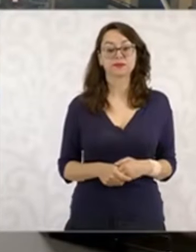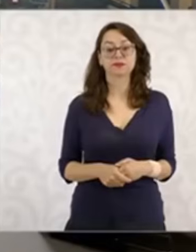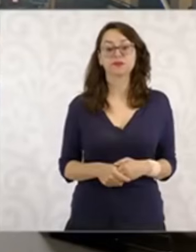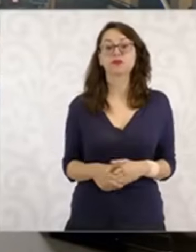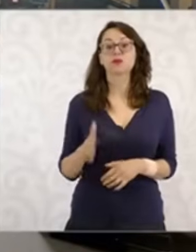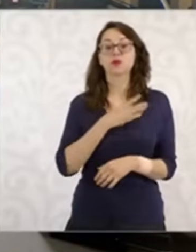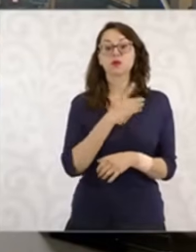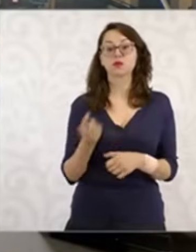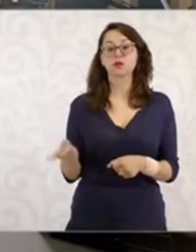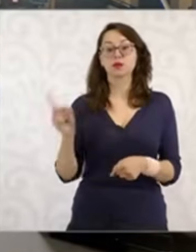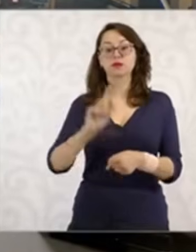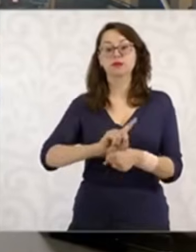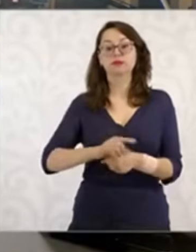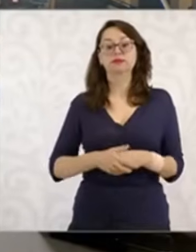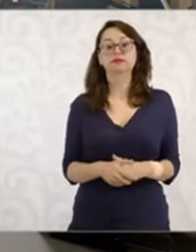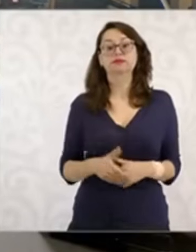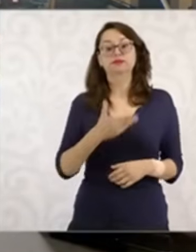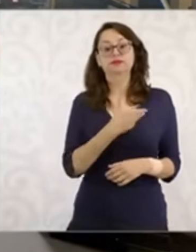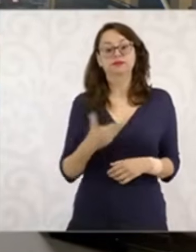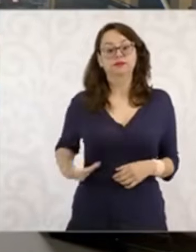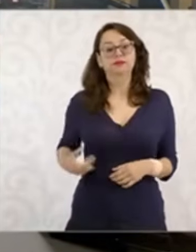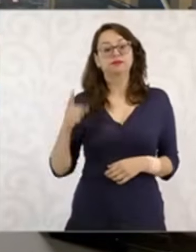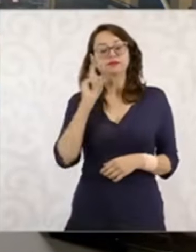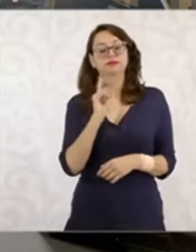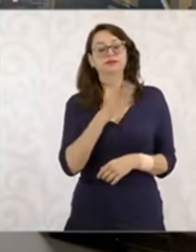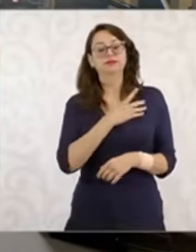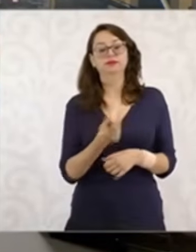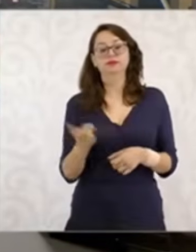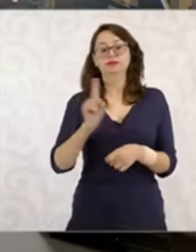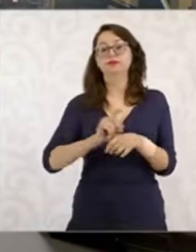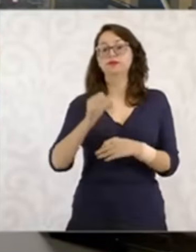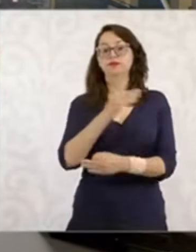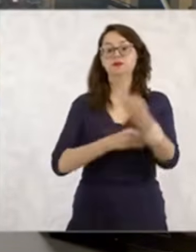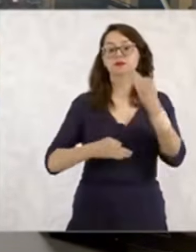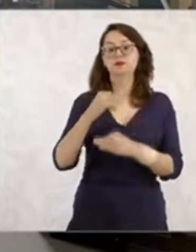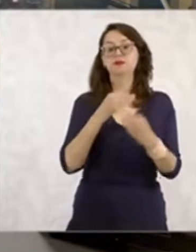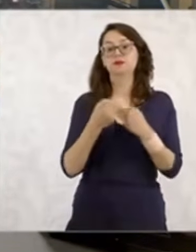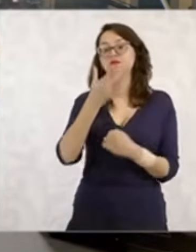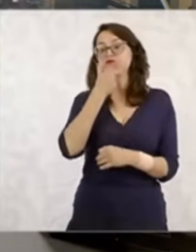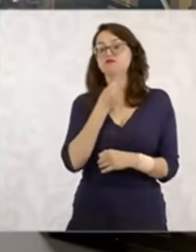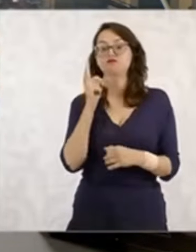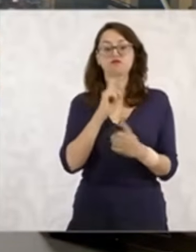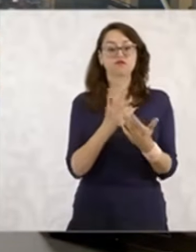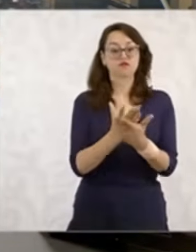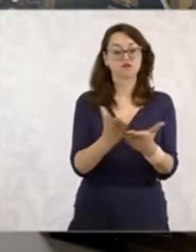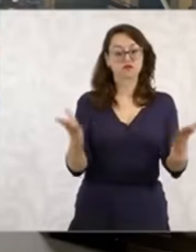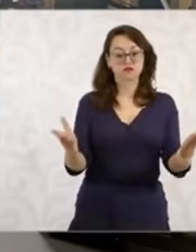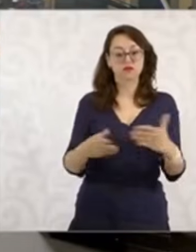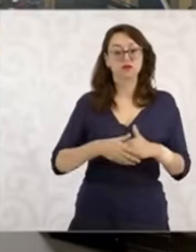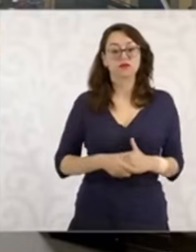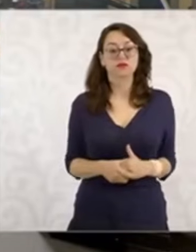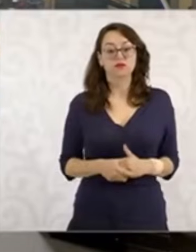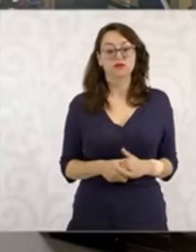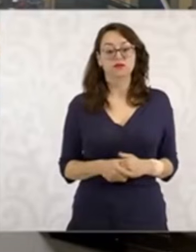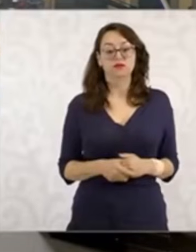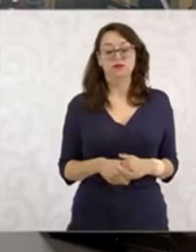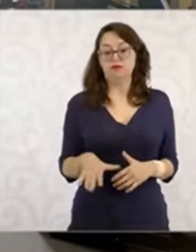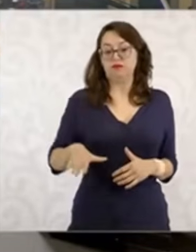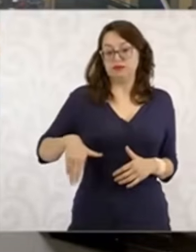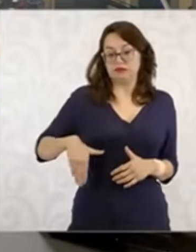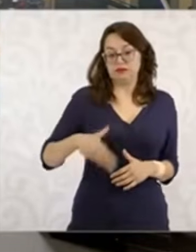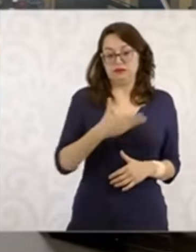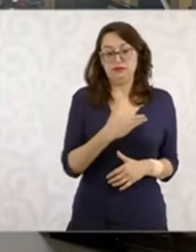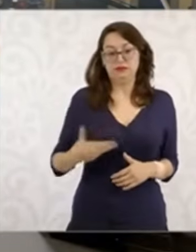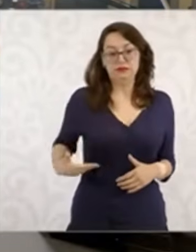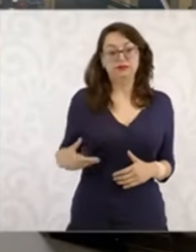Buenos días, presidenta. Buenos días a todas y a todos. Bueno, pues como lo explicaba la presidenta,